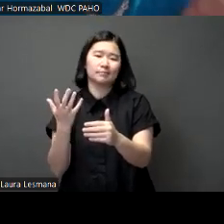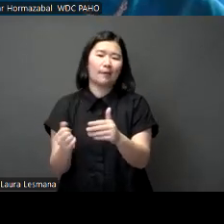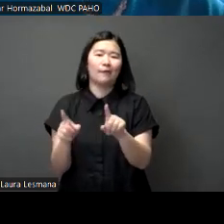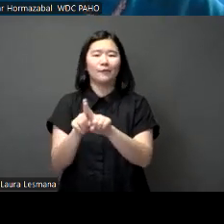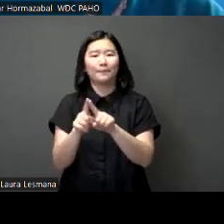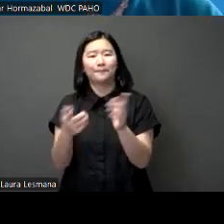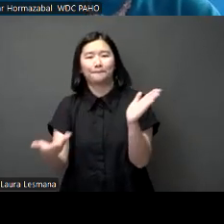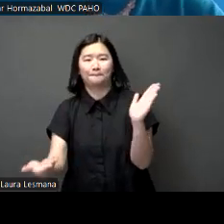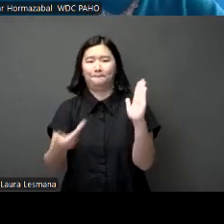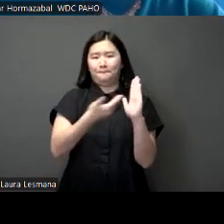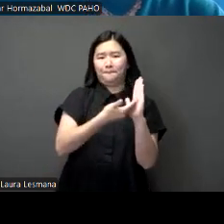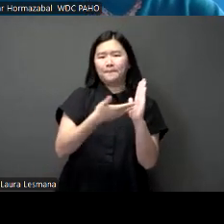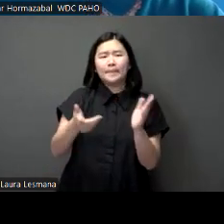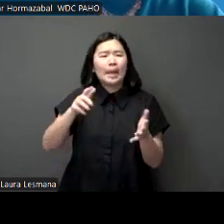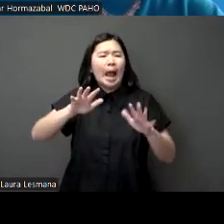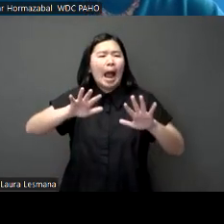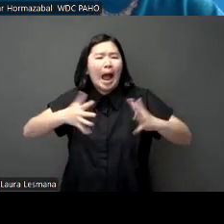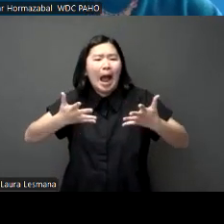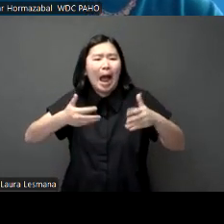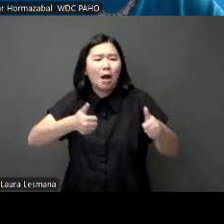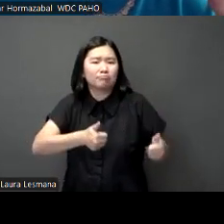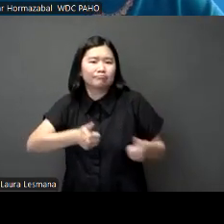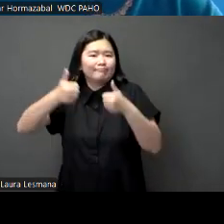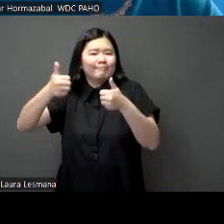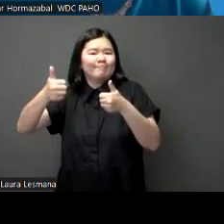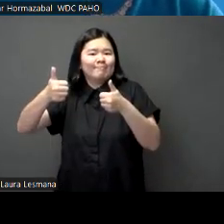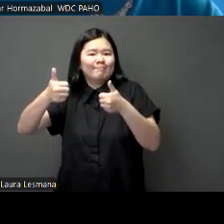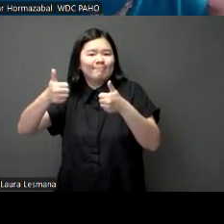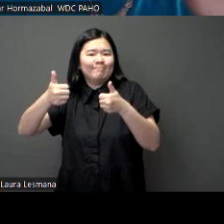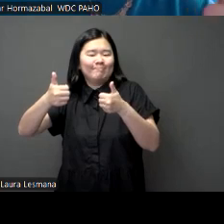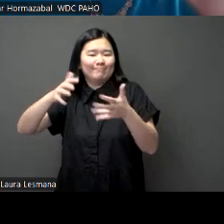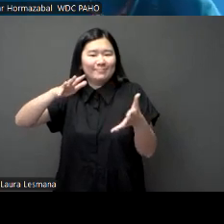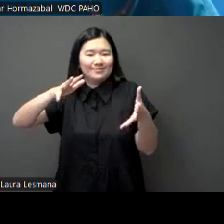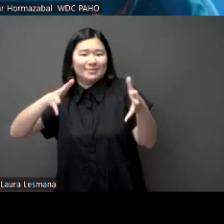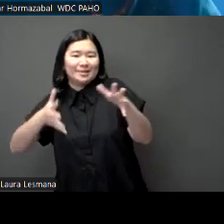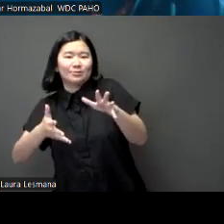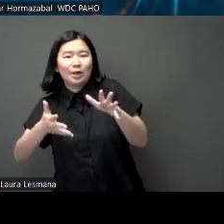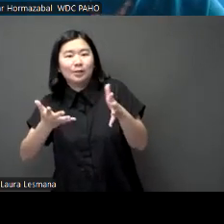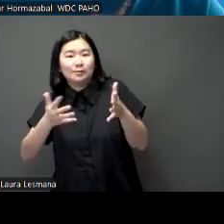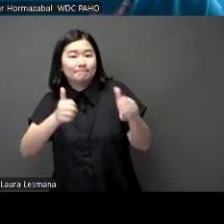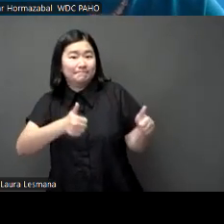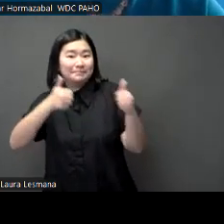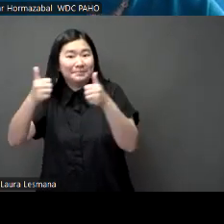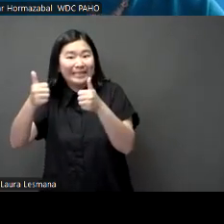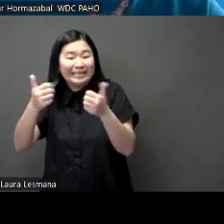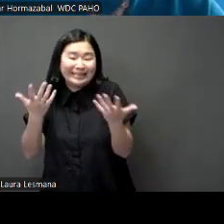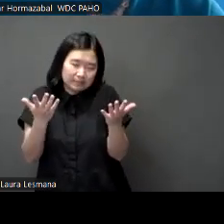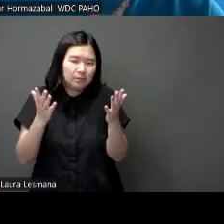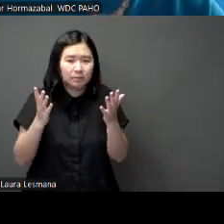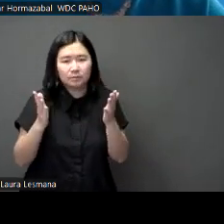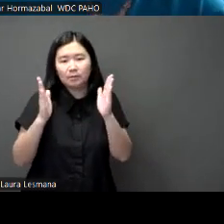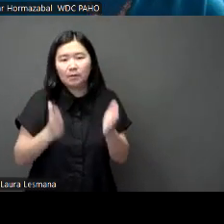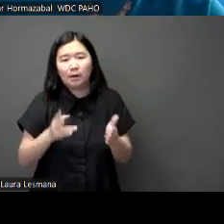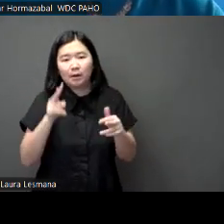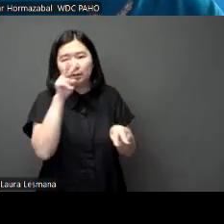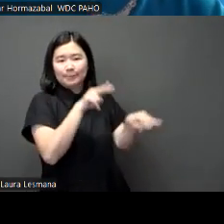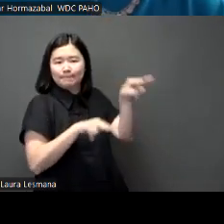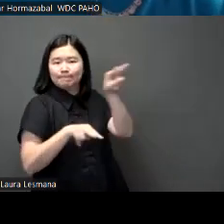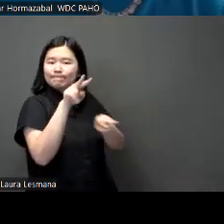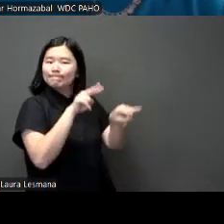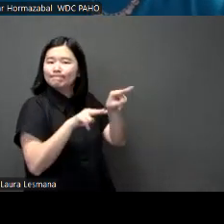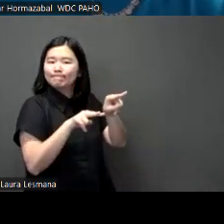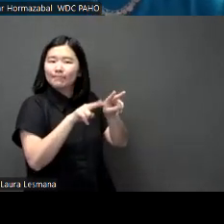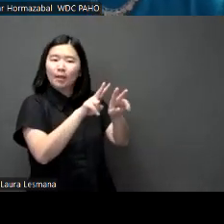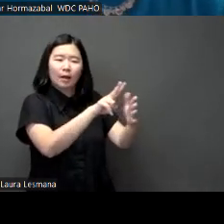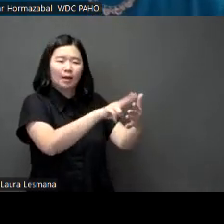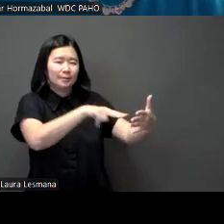lo que era un análisis que se hizo con tuberculosis, cómo el tema de discriminación y estigma marca ciertos resultados en este programa. Sobre todo en